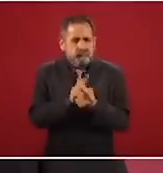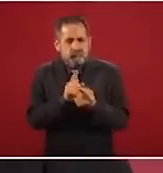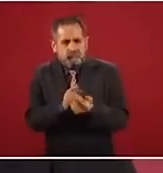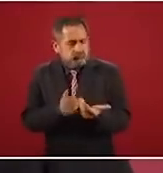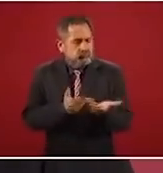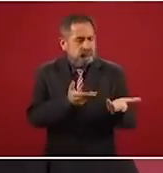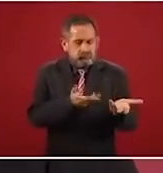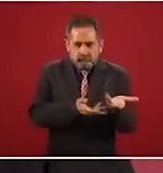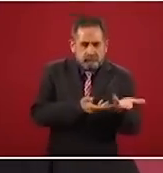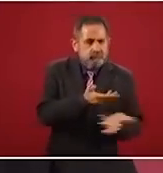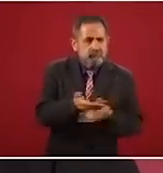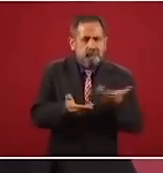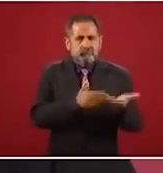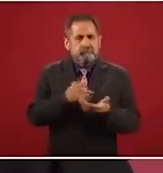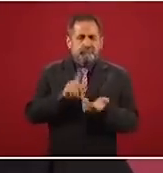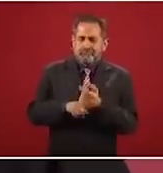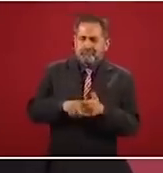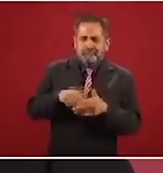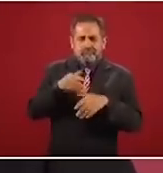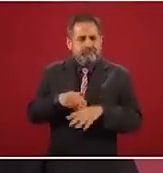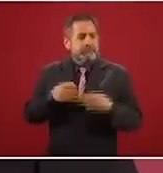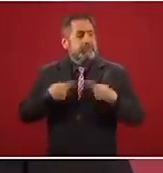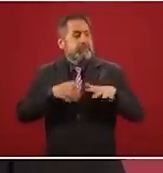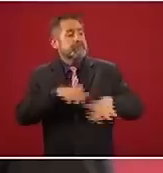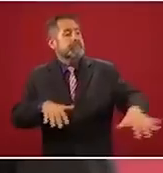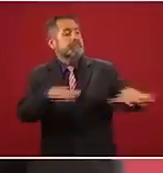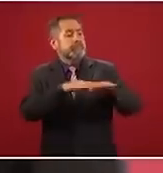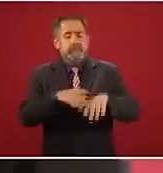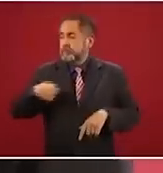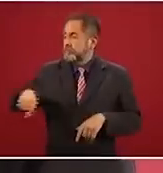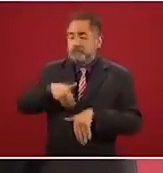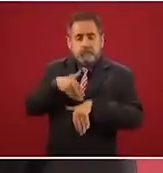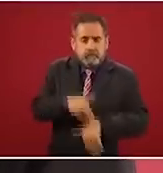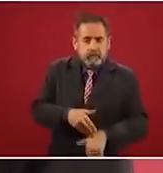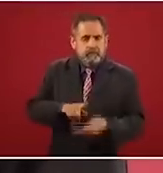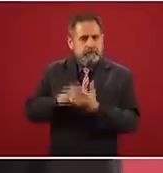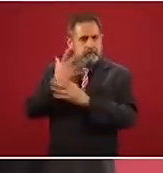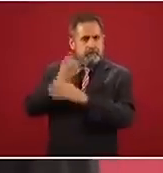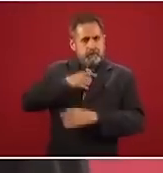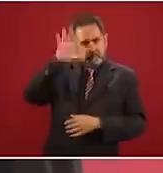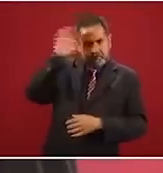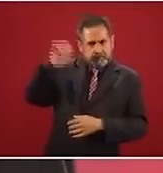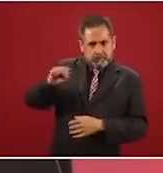sirviendo, siervo de la nación, decía Morelos. Entonces,